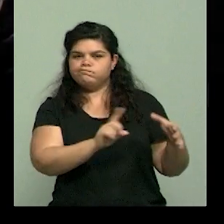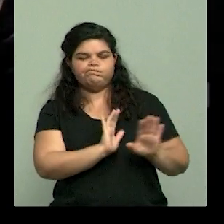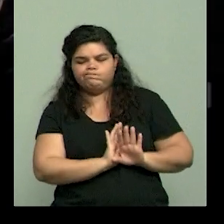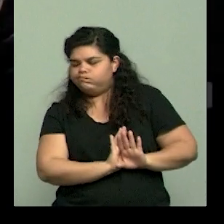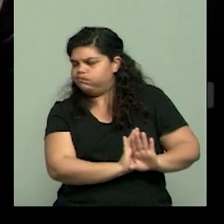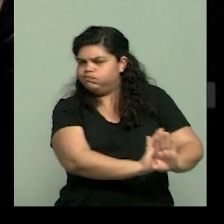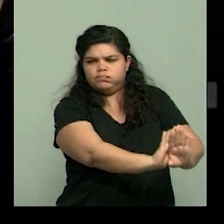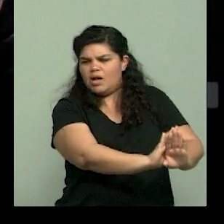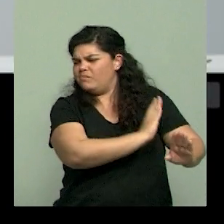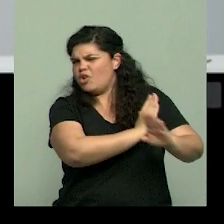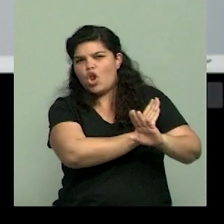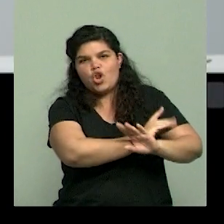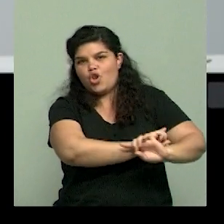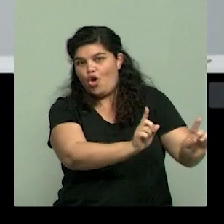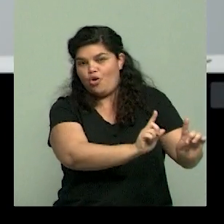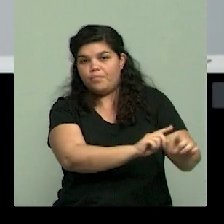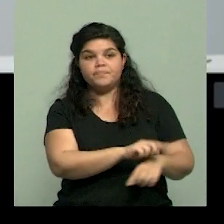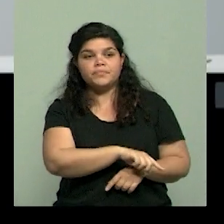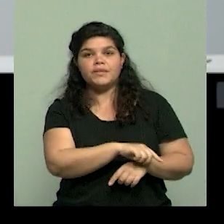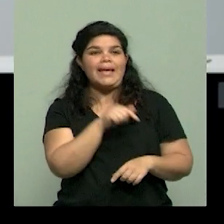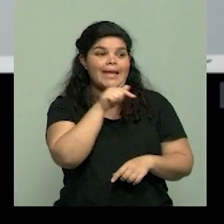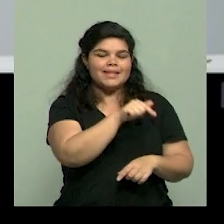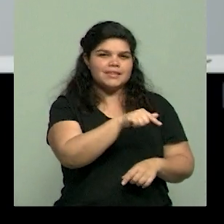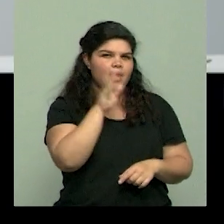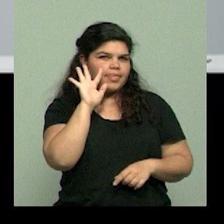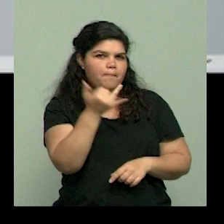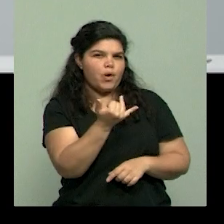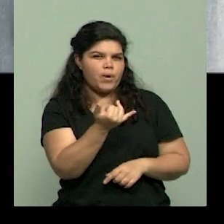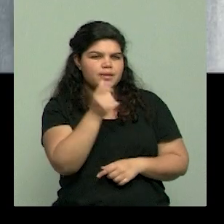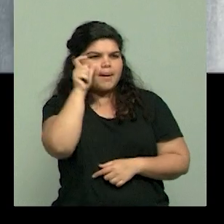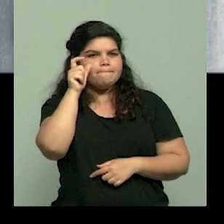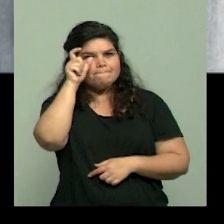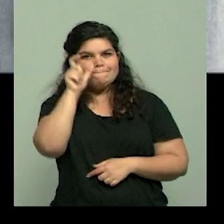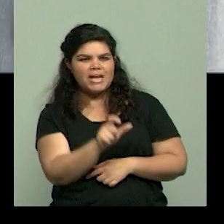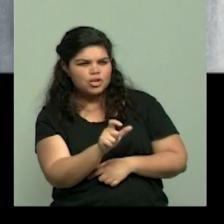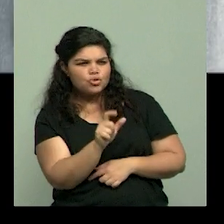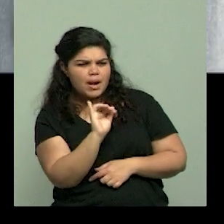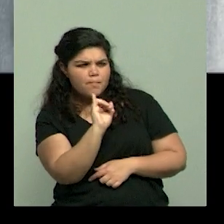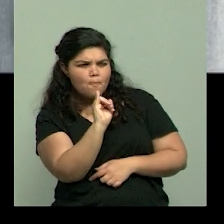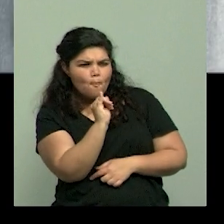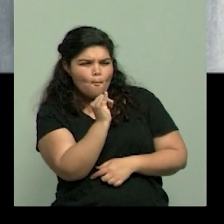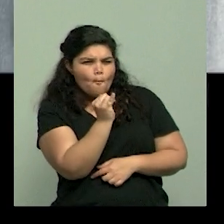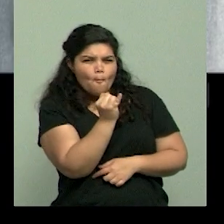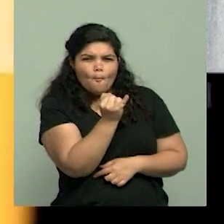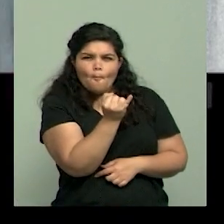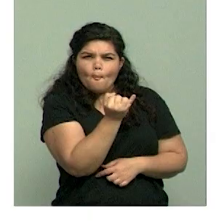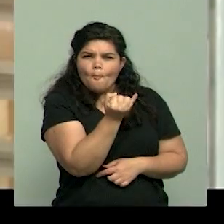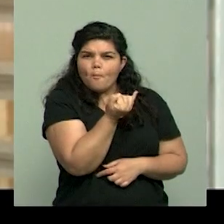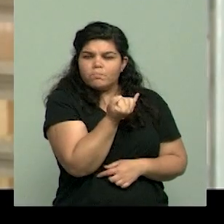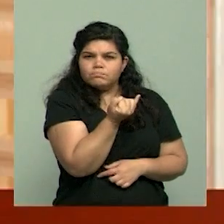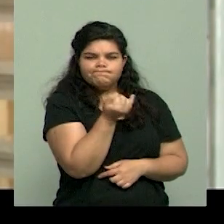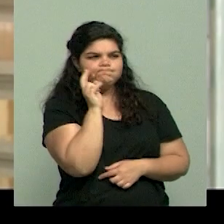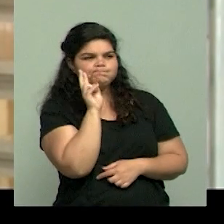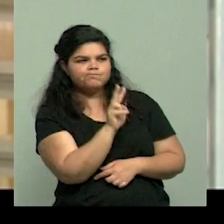en realidad es lo más quizás visible porque la persona pierde mucho peso y empieza a notarse. En cambio